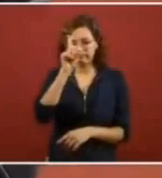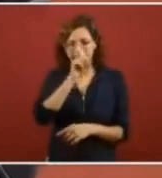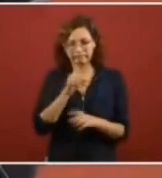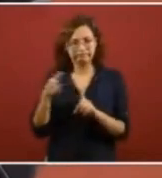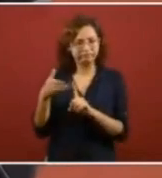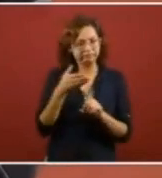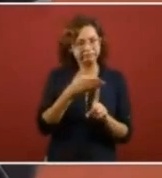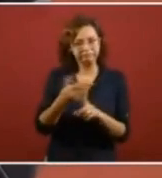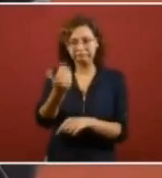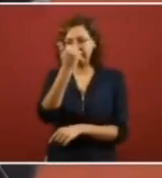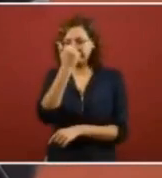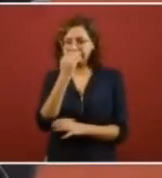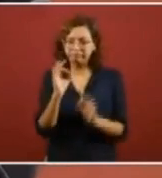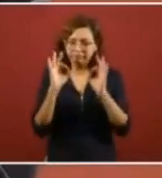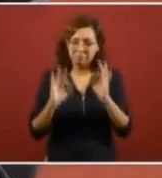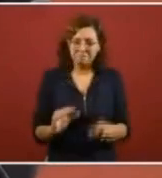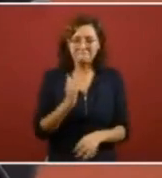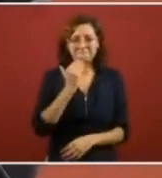nutricional,